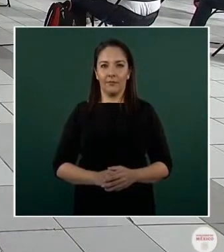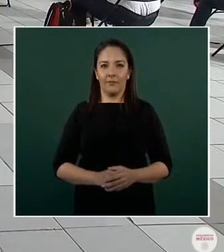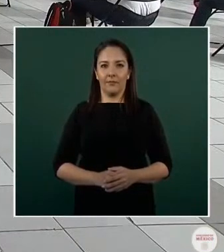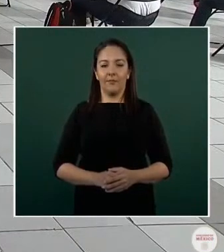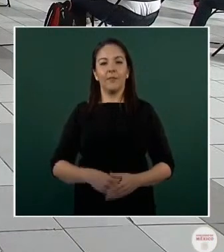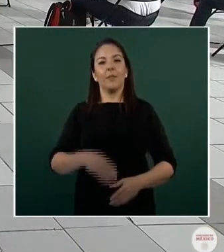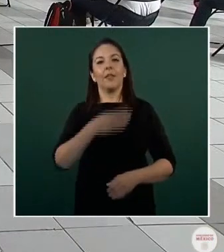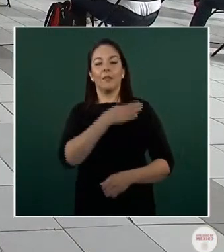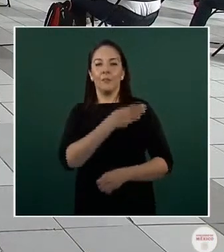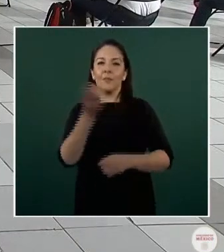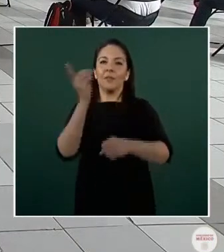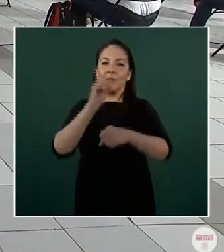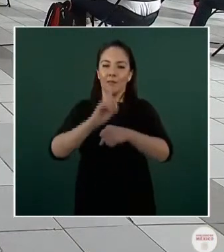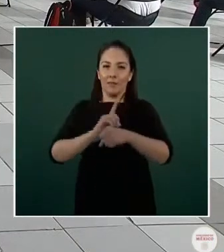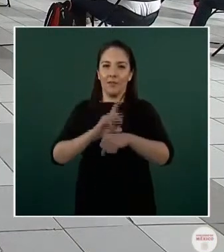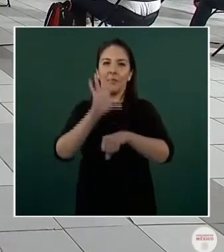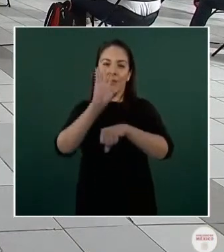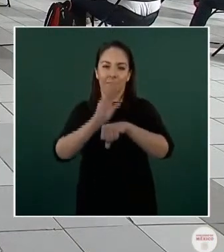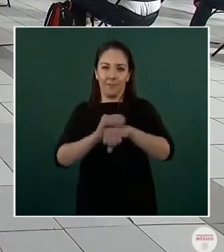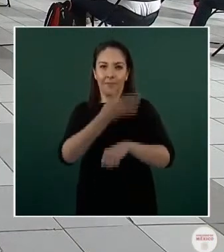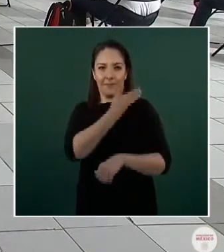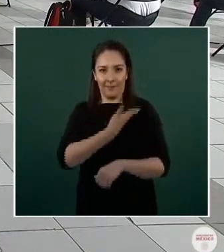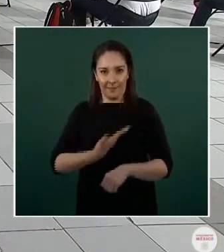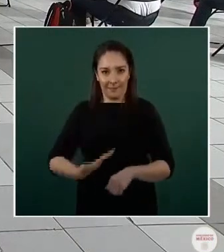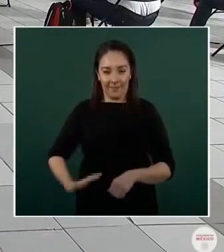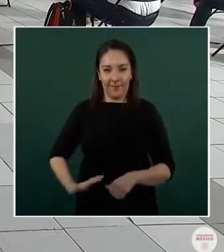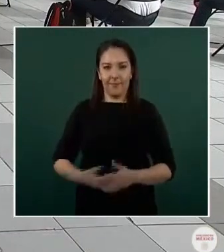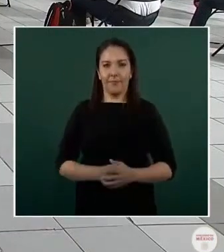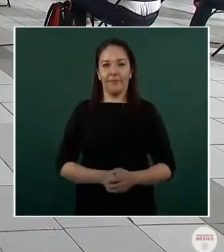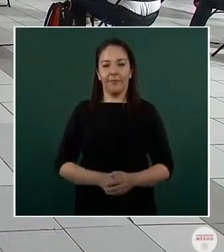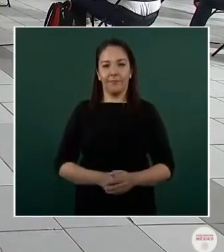Muy buenos días, con su permiso, señor presidente.